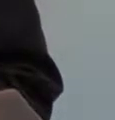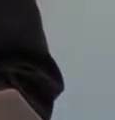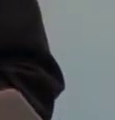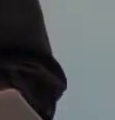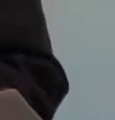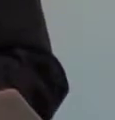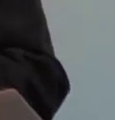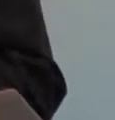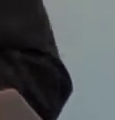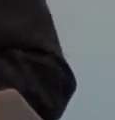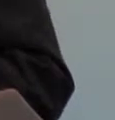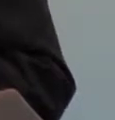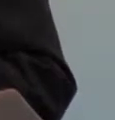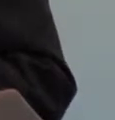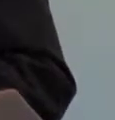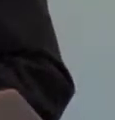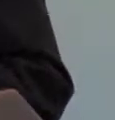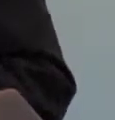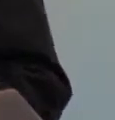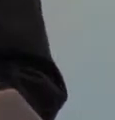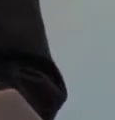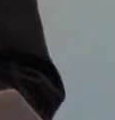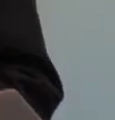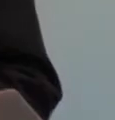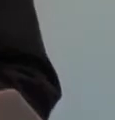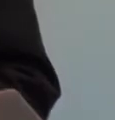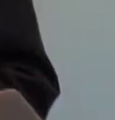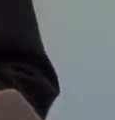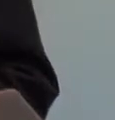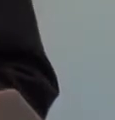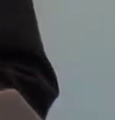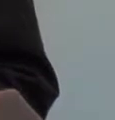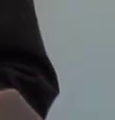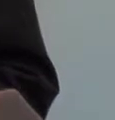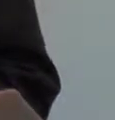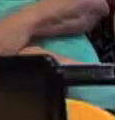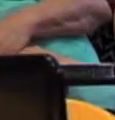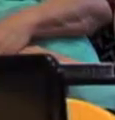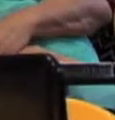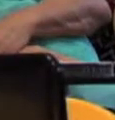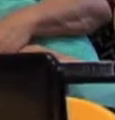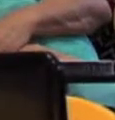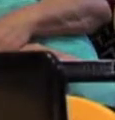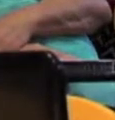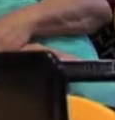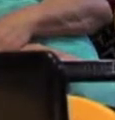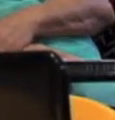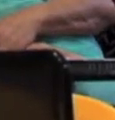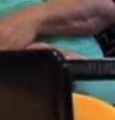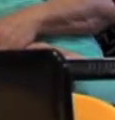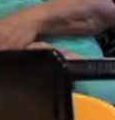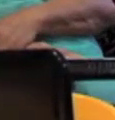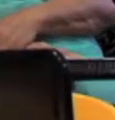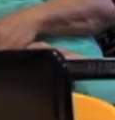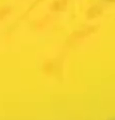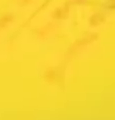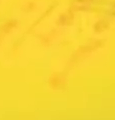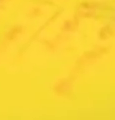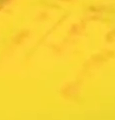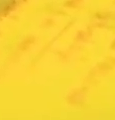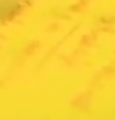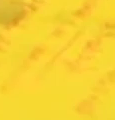preponderancia más o menos a partir del año 2002. Sin embargo, en nuestro país